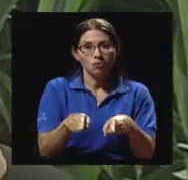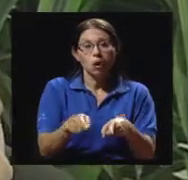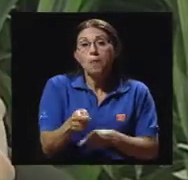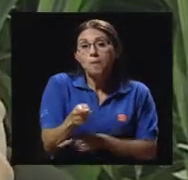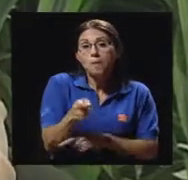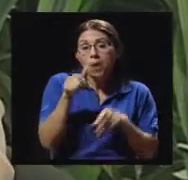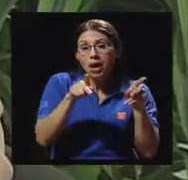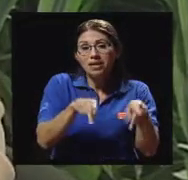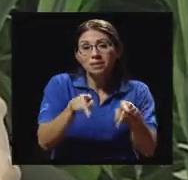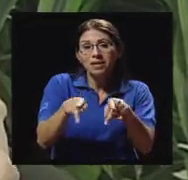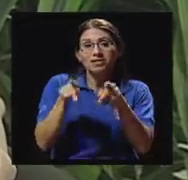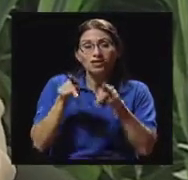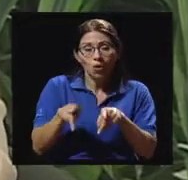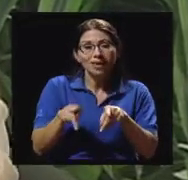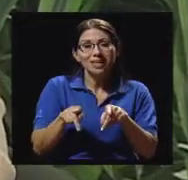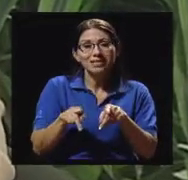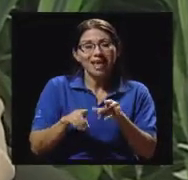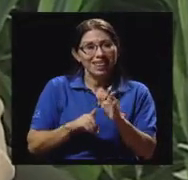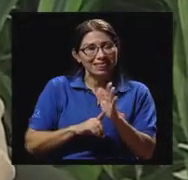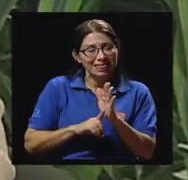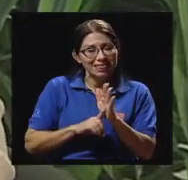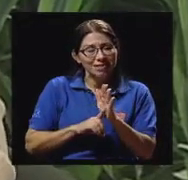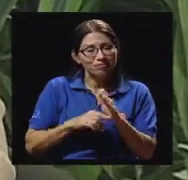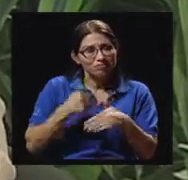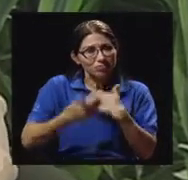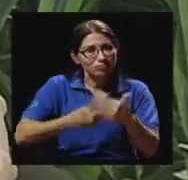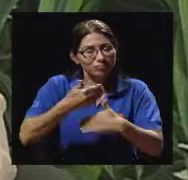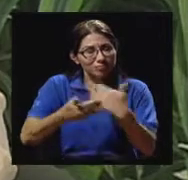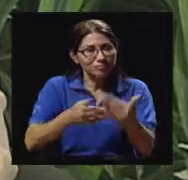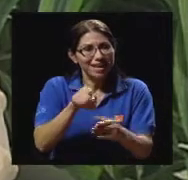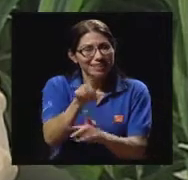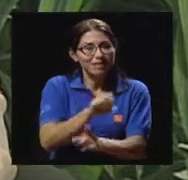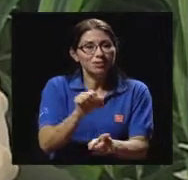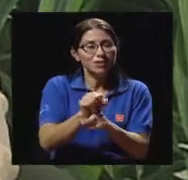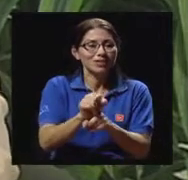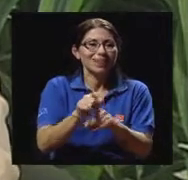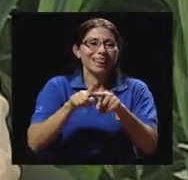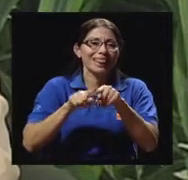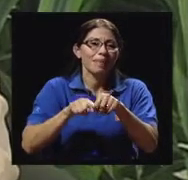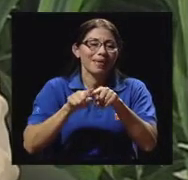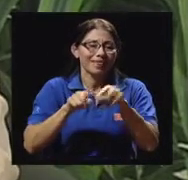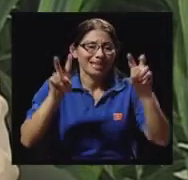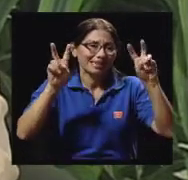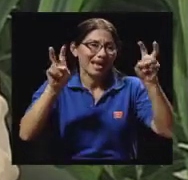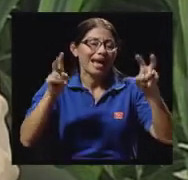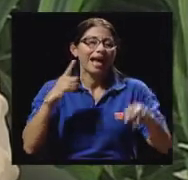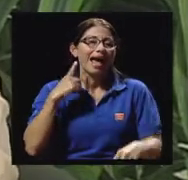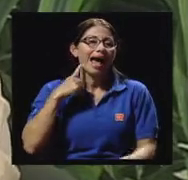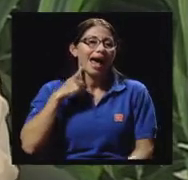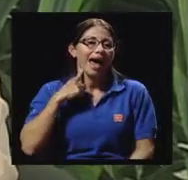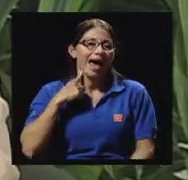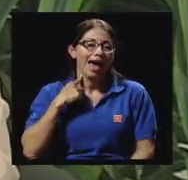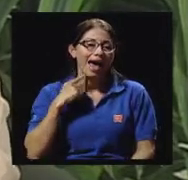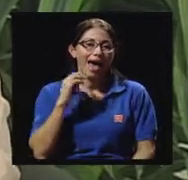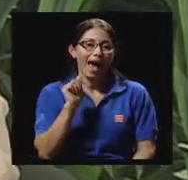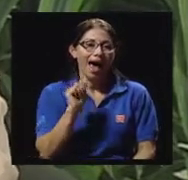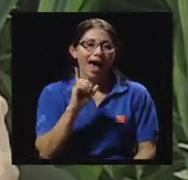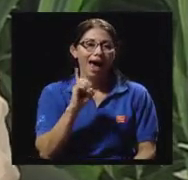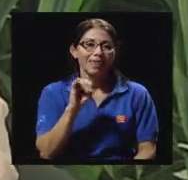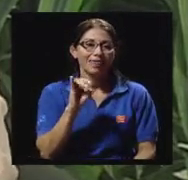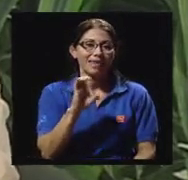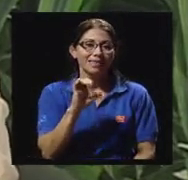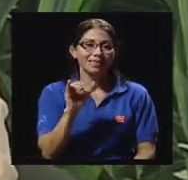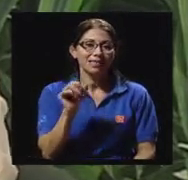pocos los que llegan a desarrollar esa dependencia, esa adicción, entre comillas. Uh-huh. ¿Por qué?